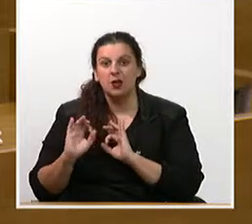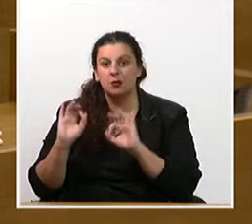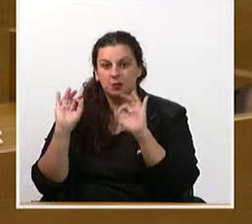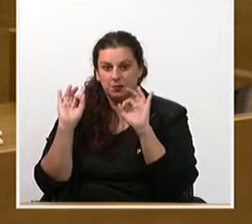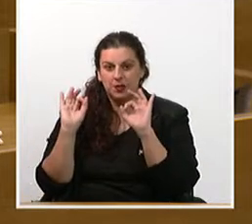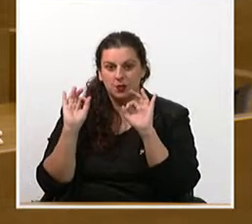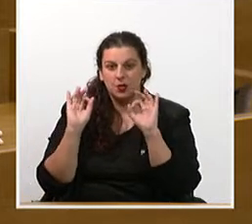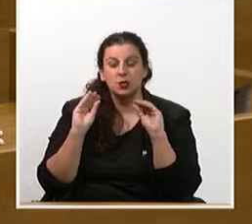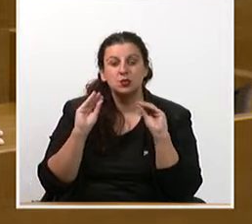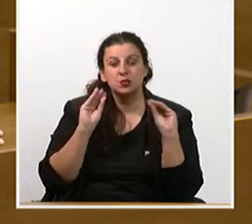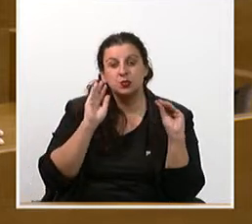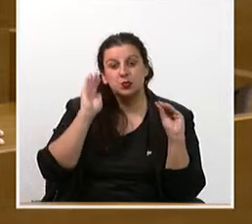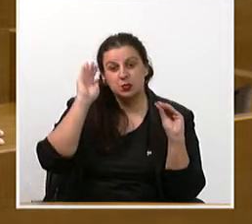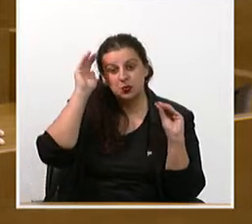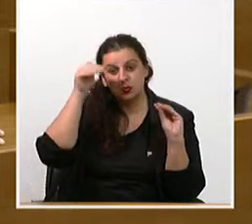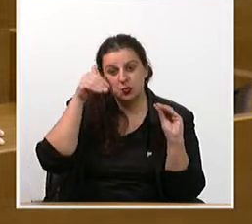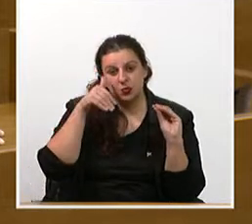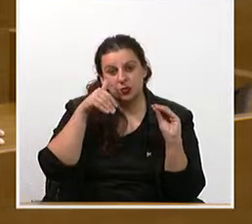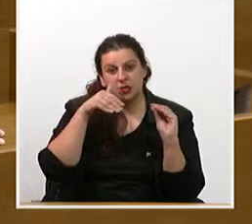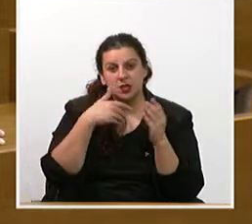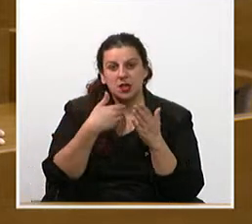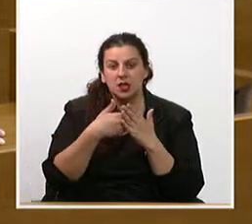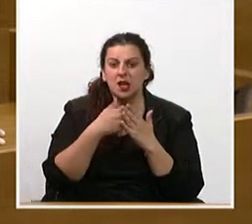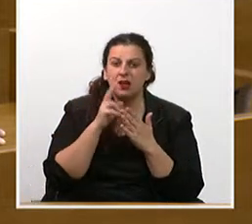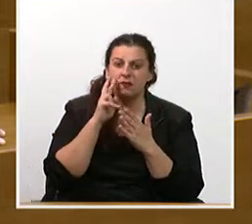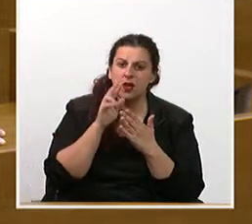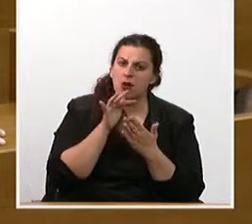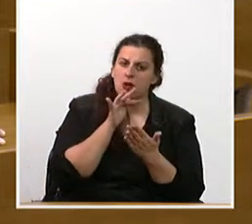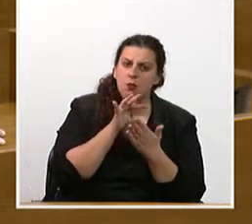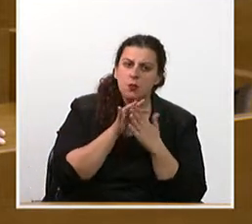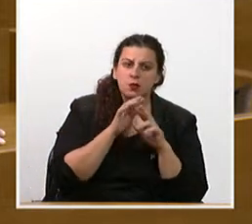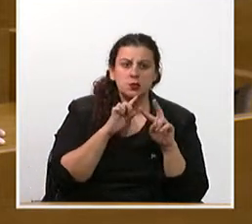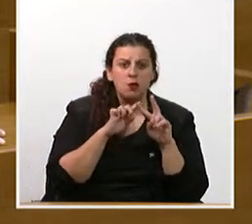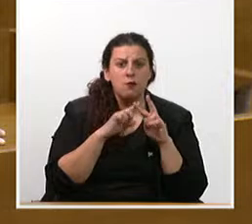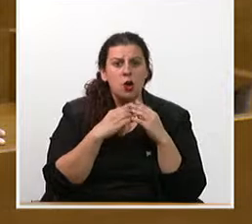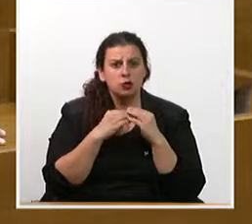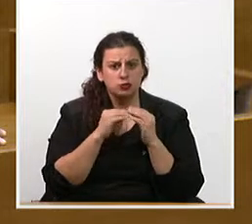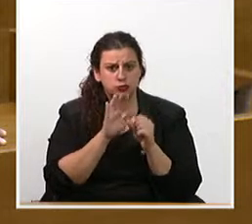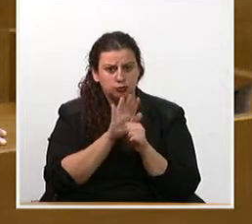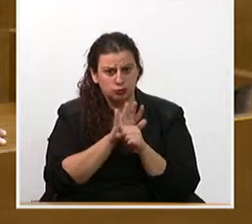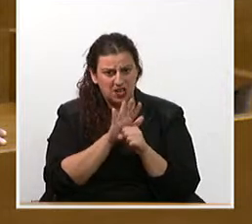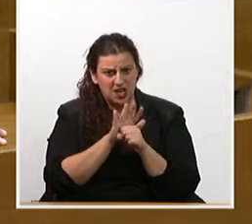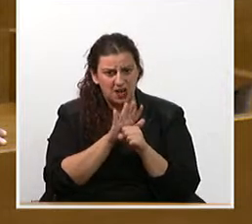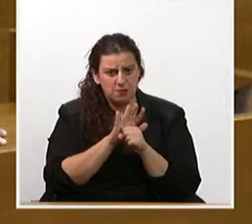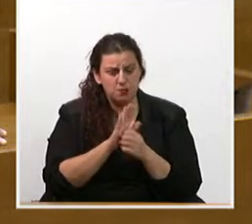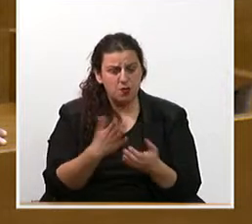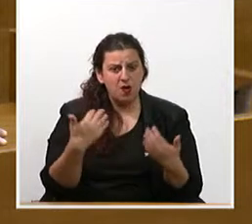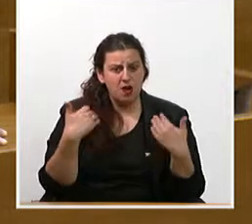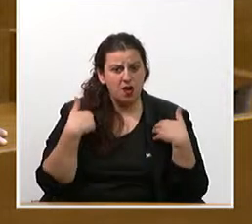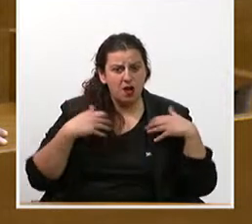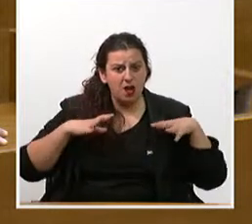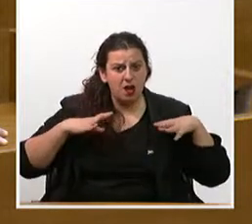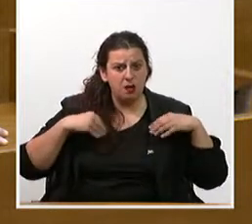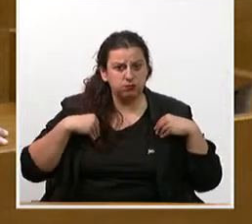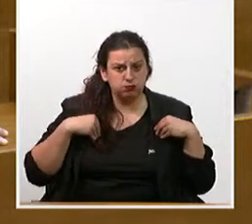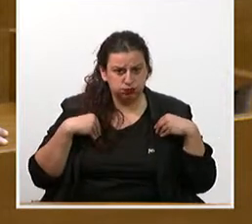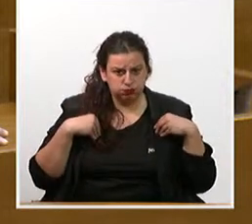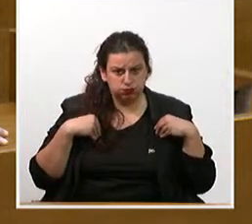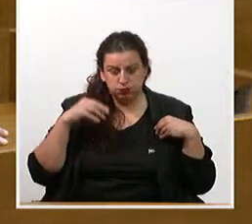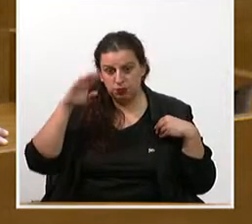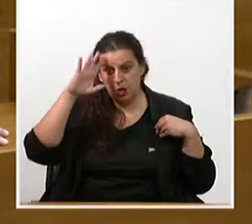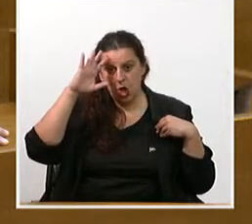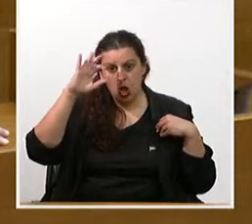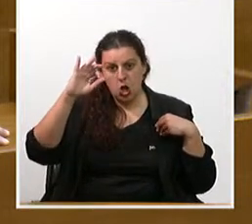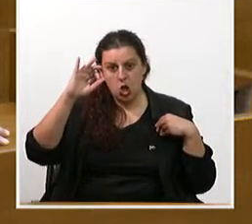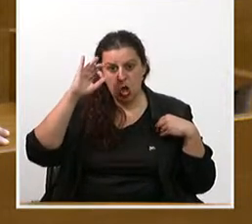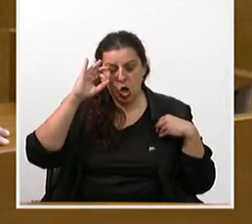consellería materializando el compromiso de vox con el campo asuma su responsabilidad de forma lógica